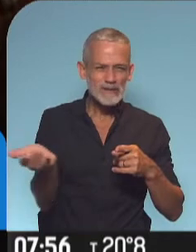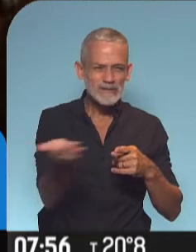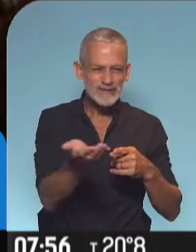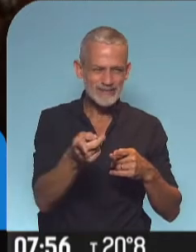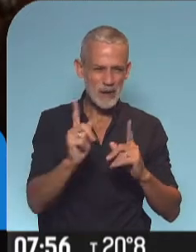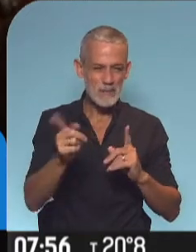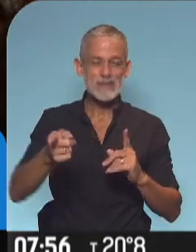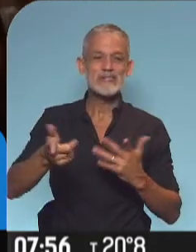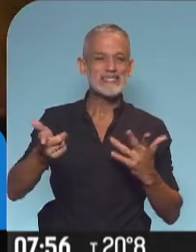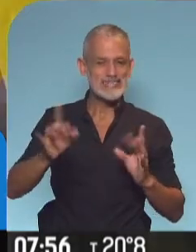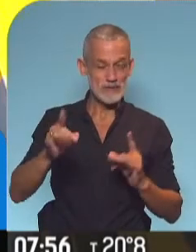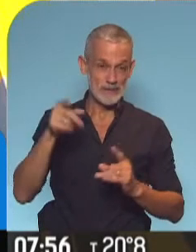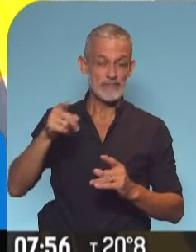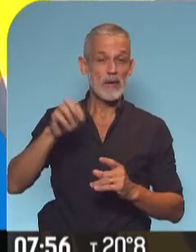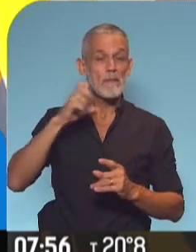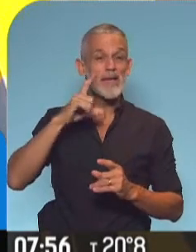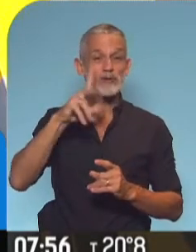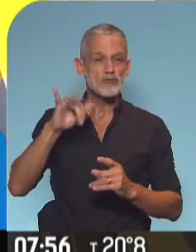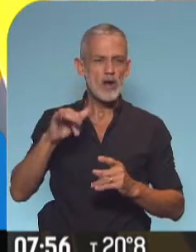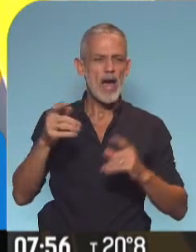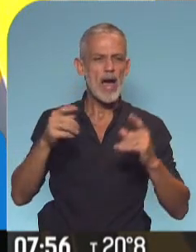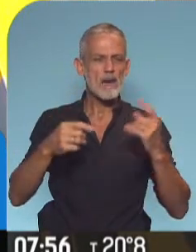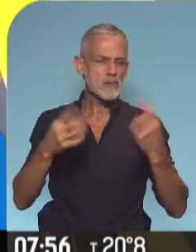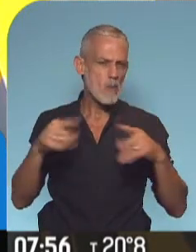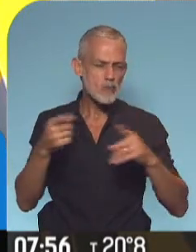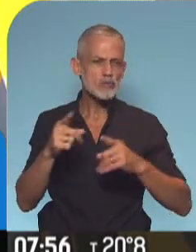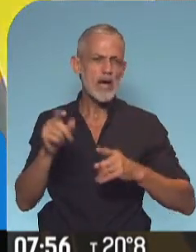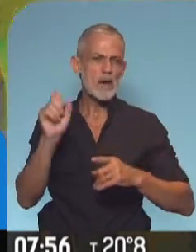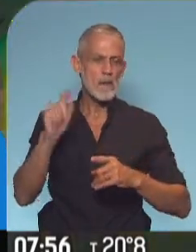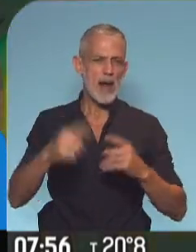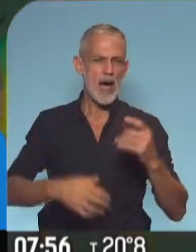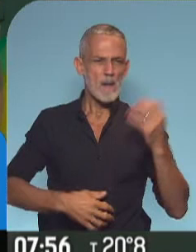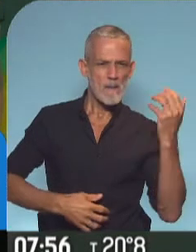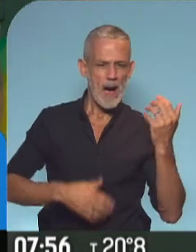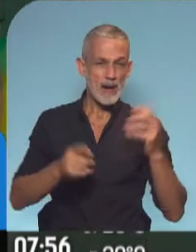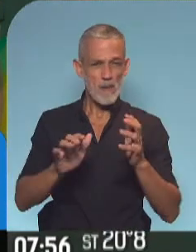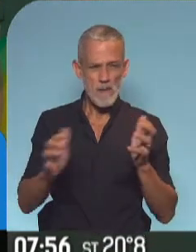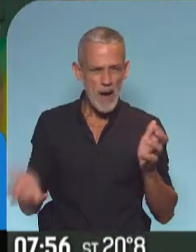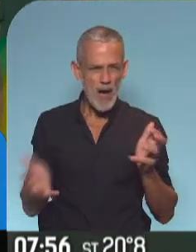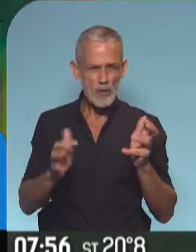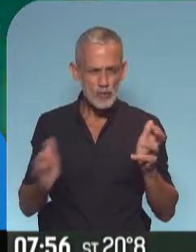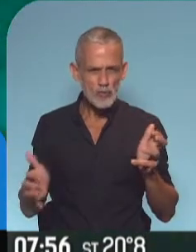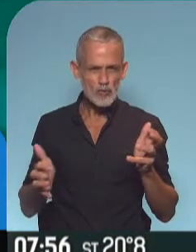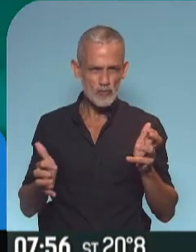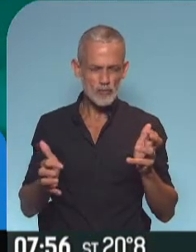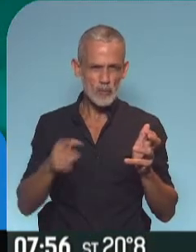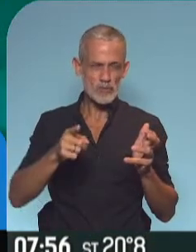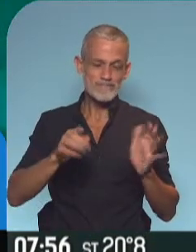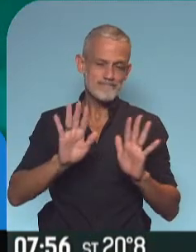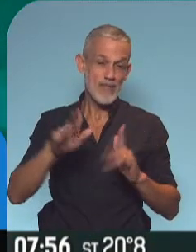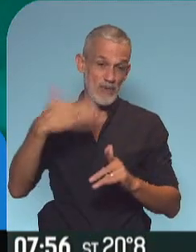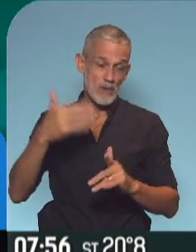emoción, ¿no? Él tocó la música para bailar, hizo todo lo que hace un bandoneonista de tango, y después, como una necesidad de